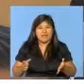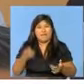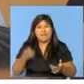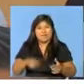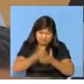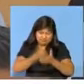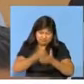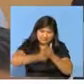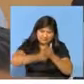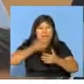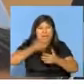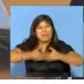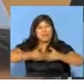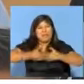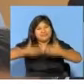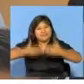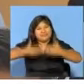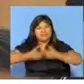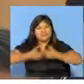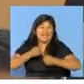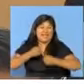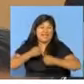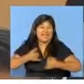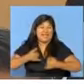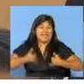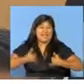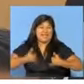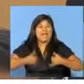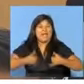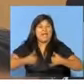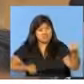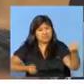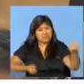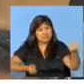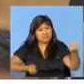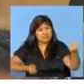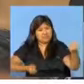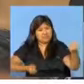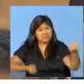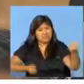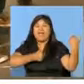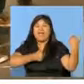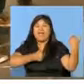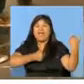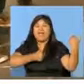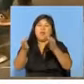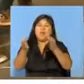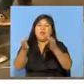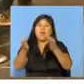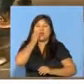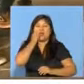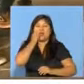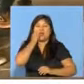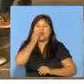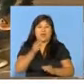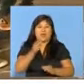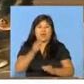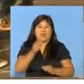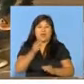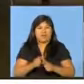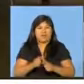no pudo funcionar bien y presentaba un buen proyecto para para la escuela la idea de tu nombre